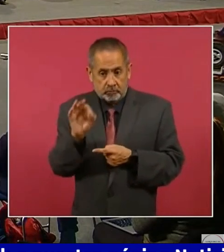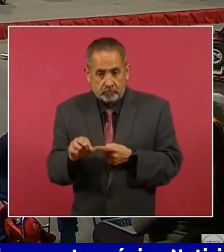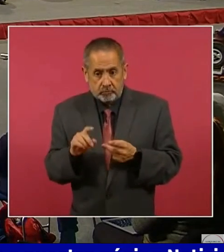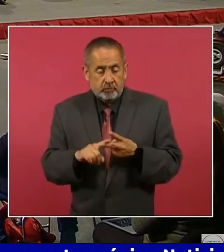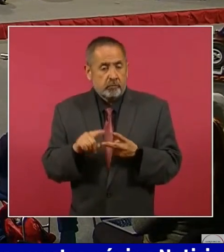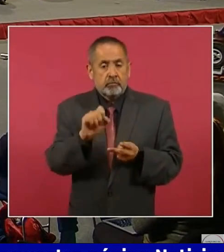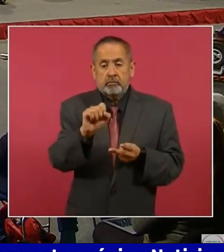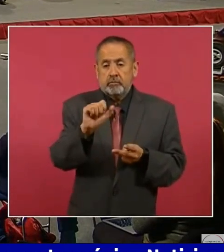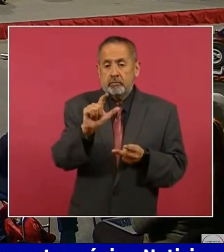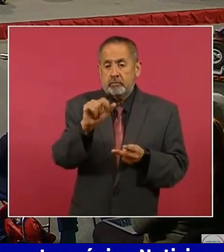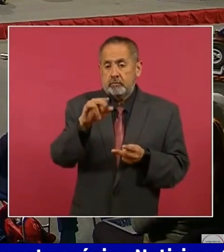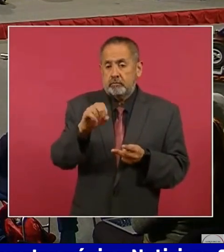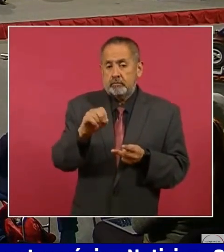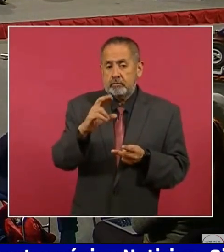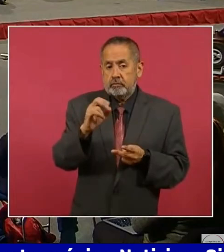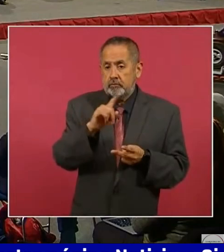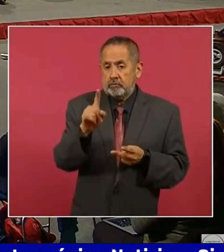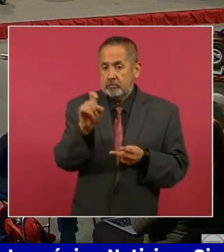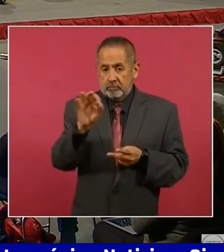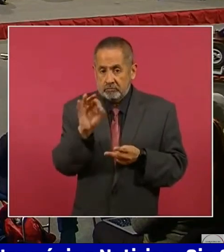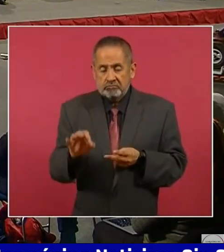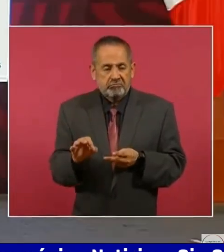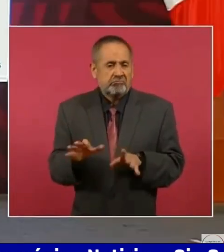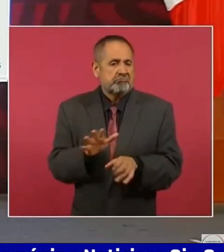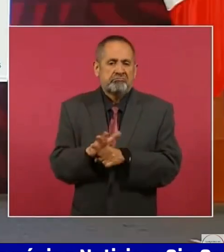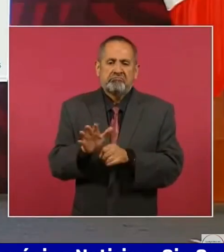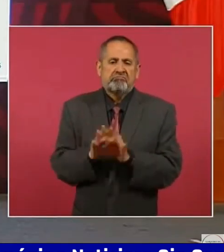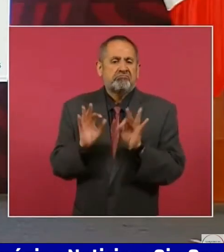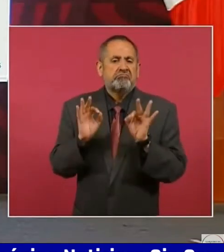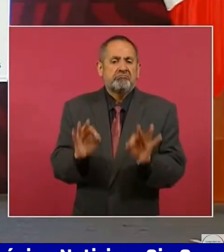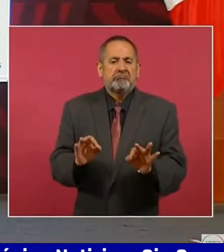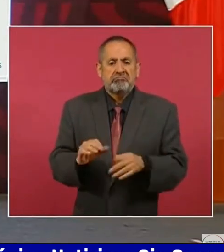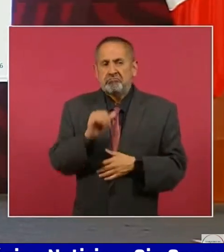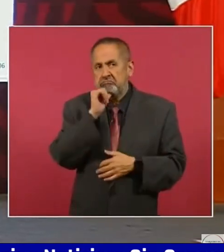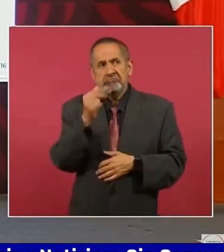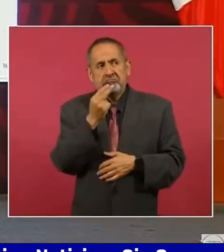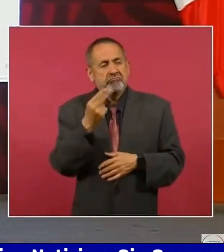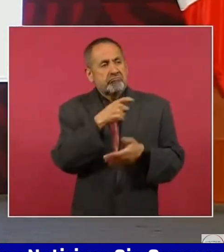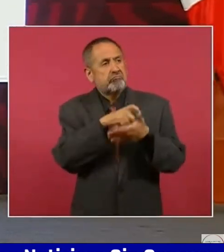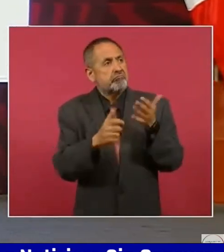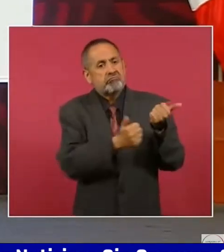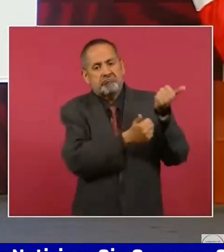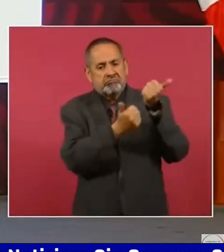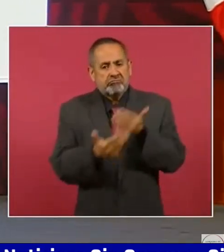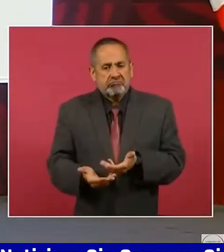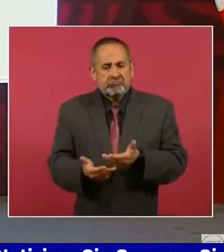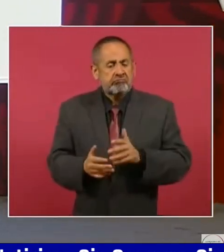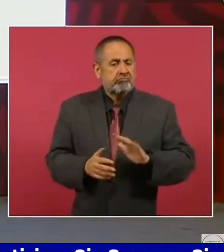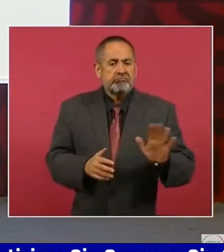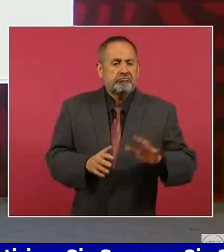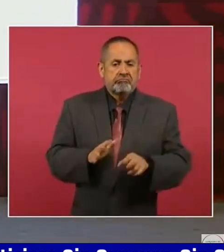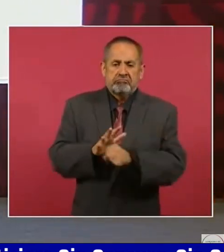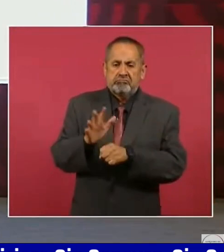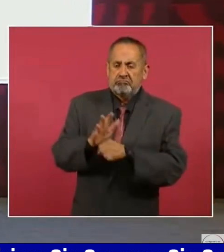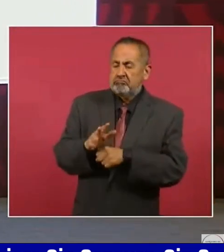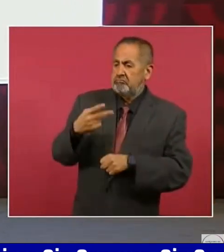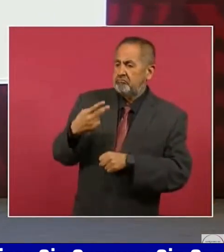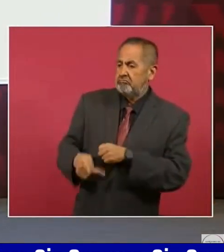al 100%, vamos a estar por arriba ya de lo que… Es decir, ya vamos a